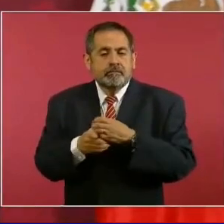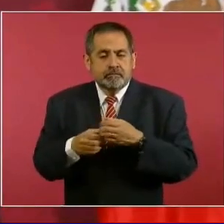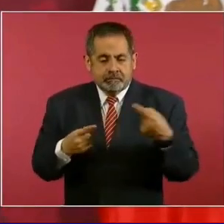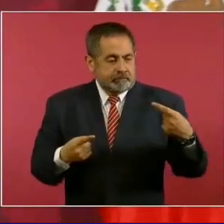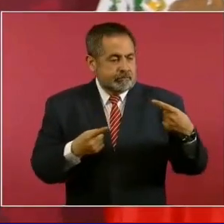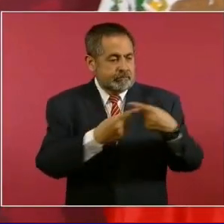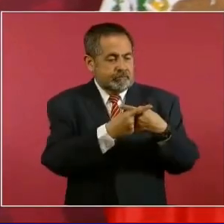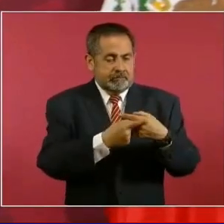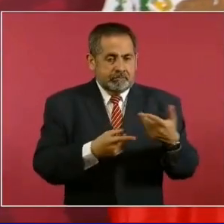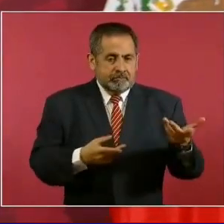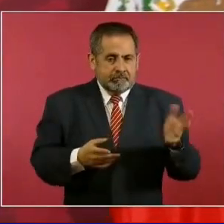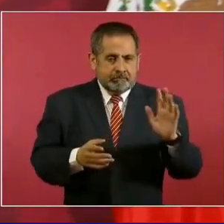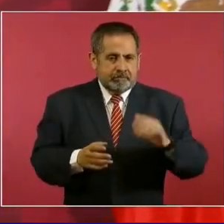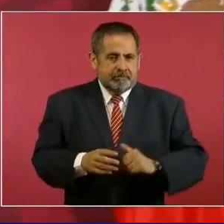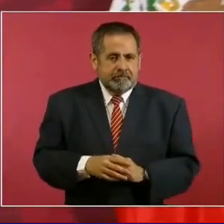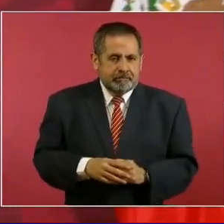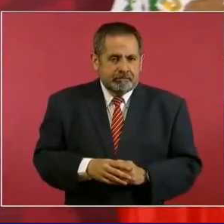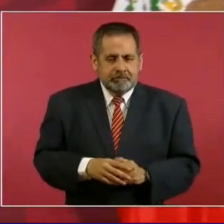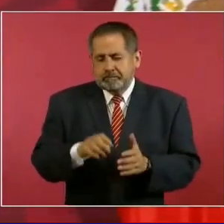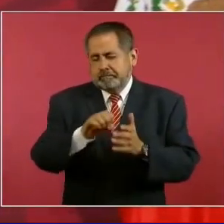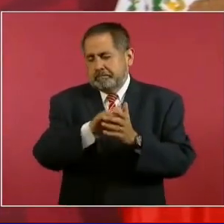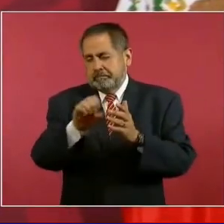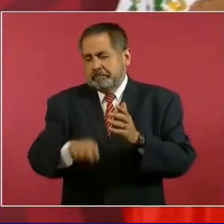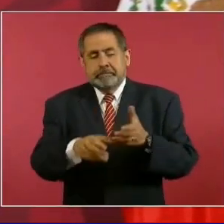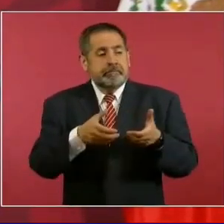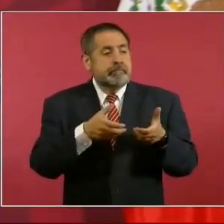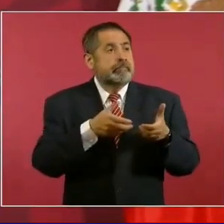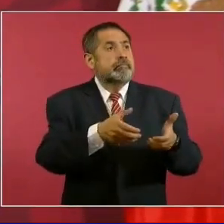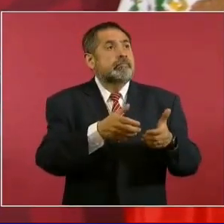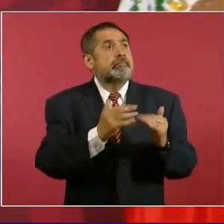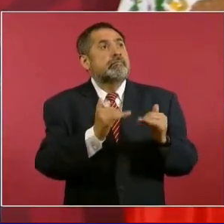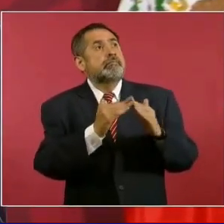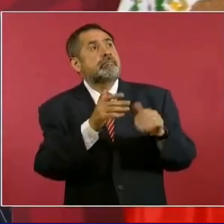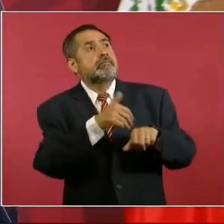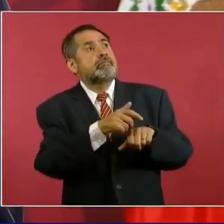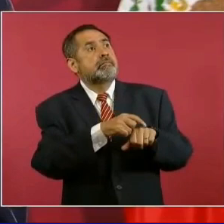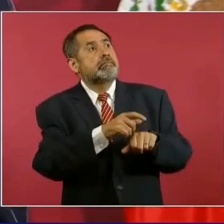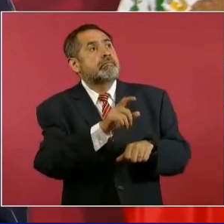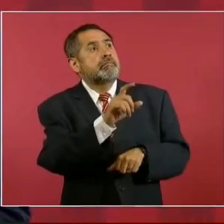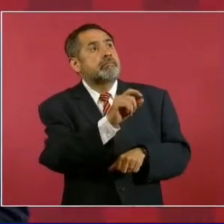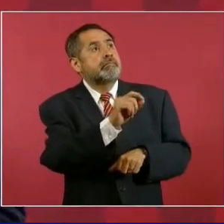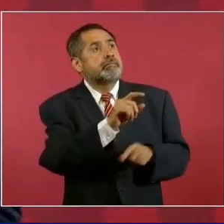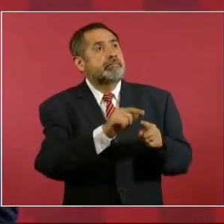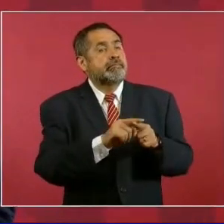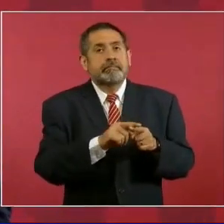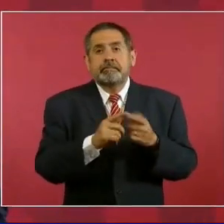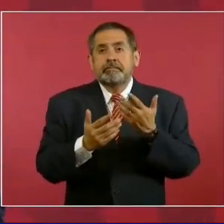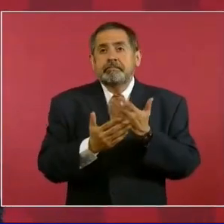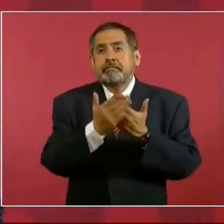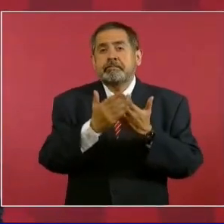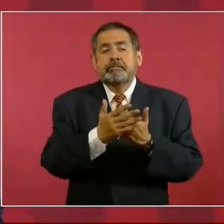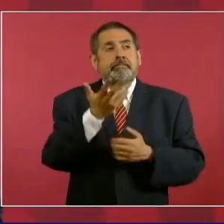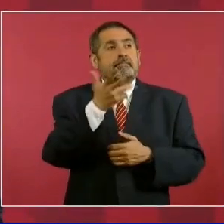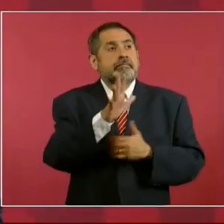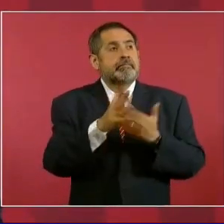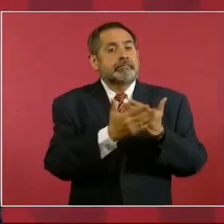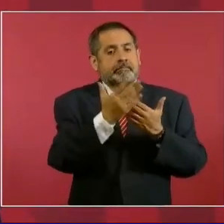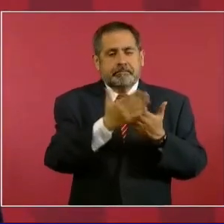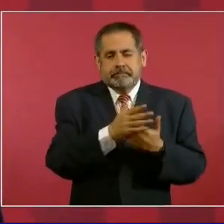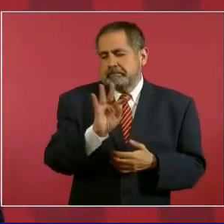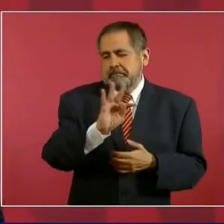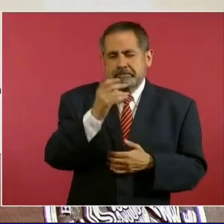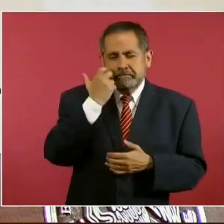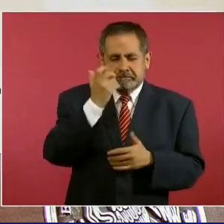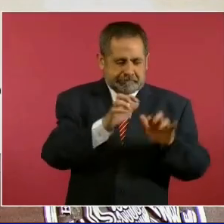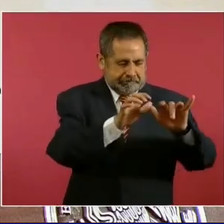con el número 20 de la calle Juárez, y no fue a las 10 de la mañana, fue